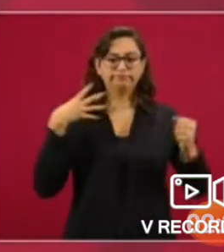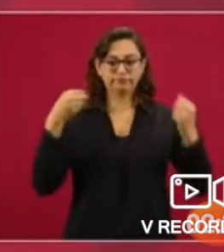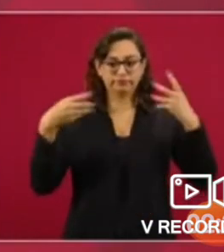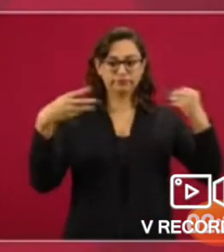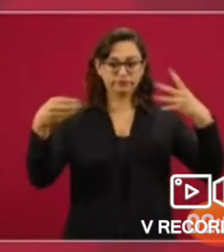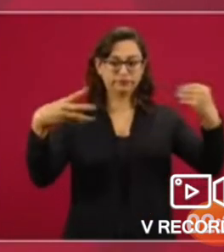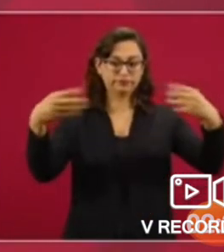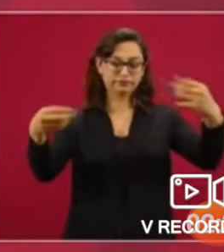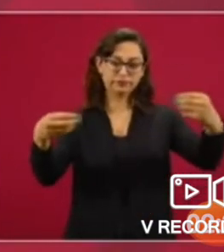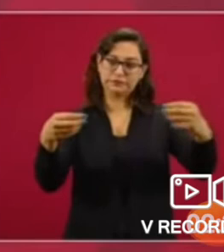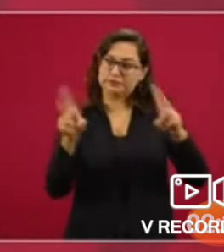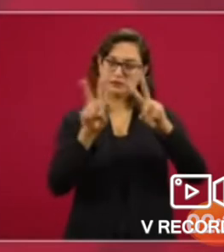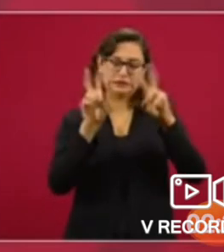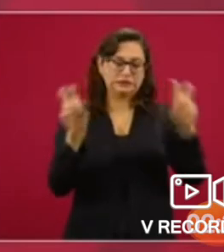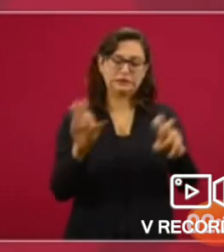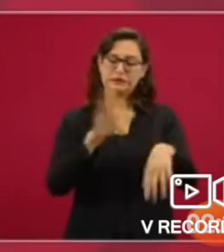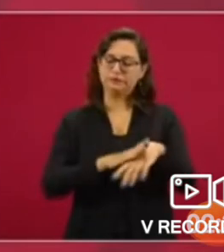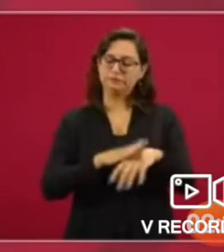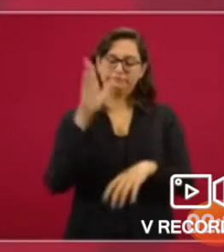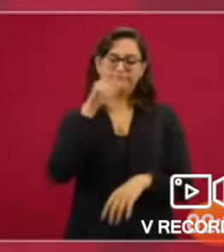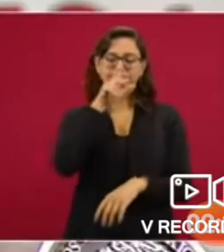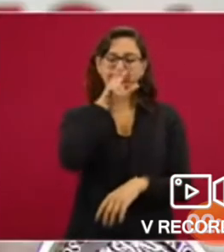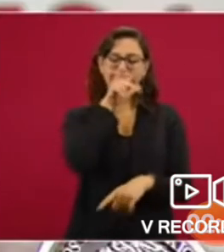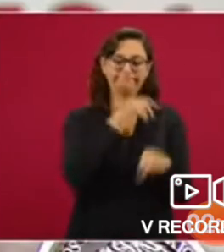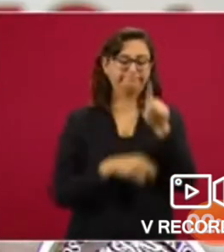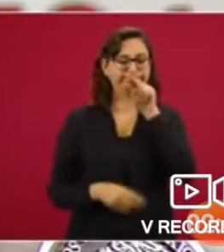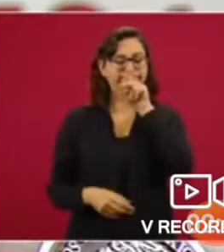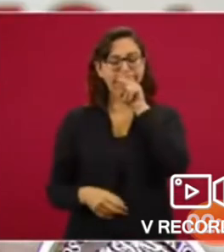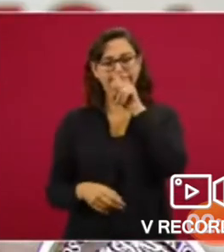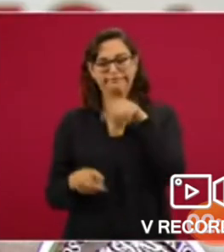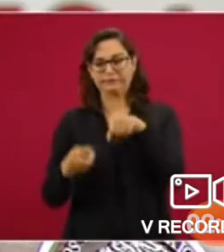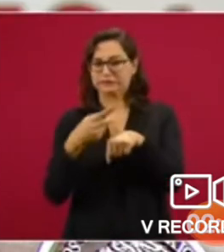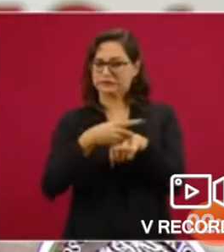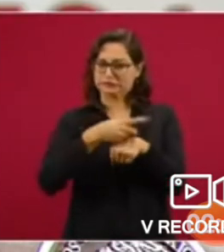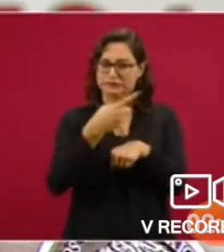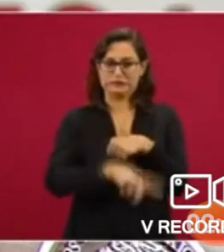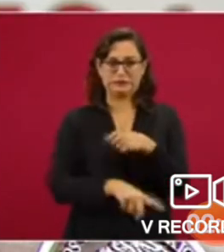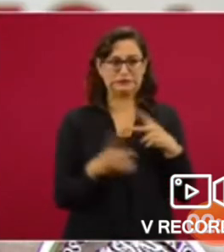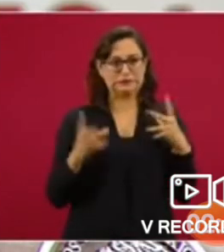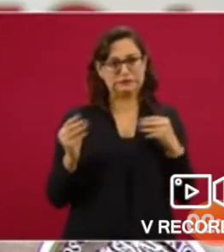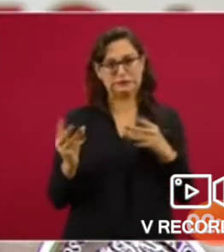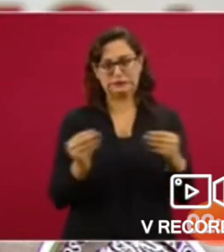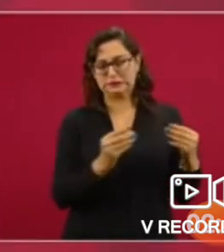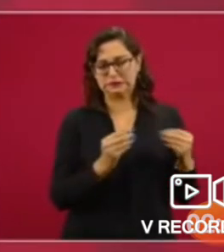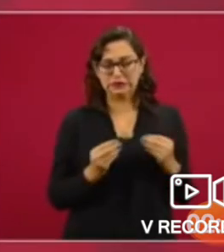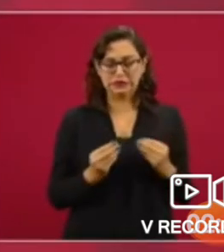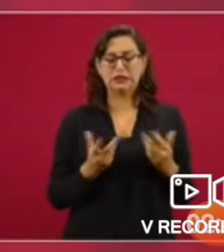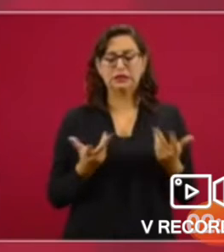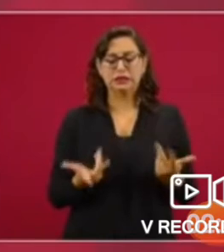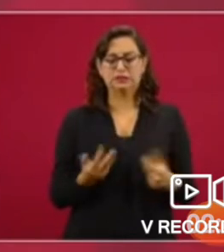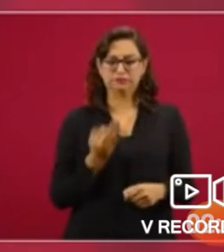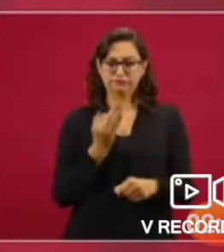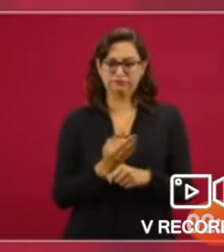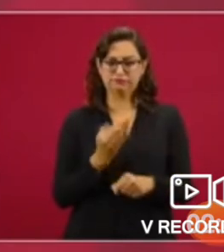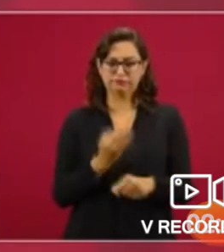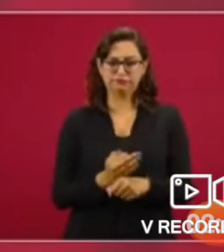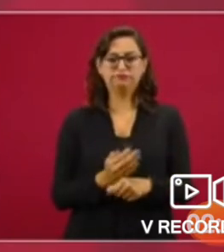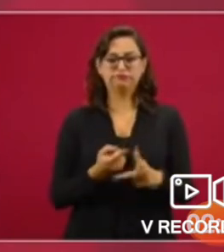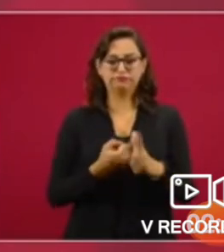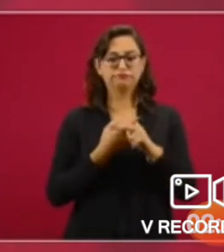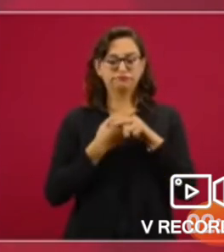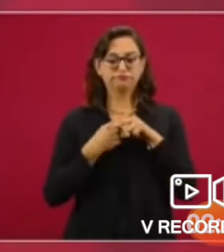más nos afecta y preocupa. Entonces vamos a iniciar de esta